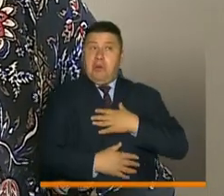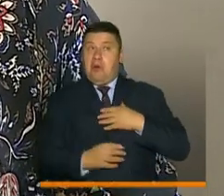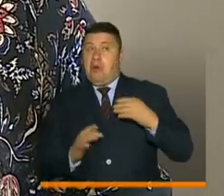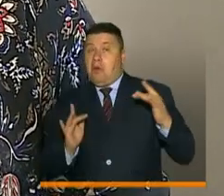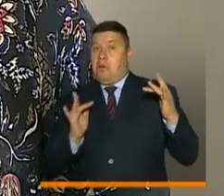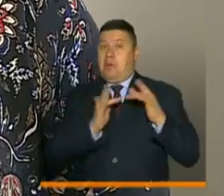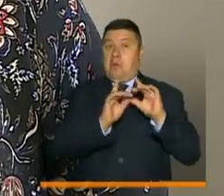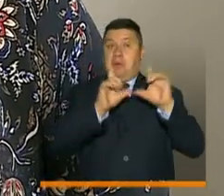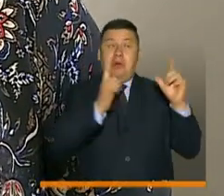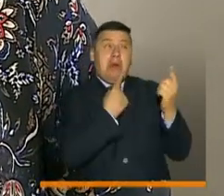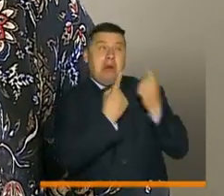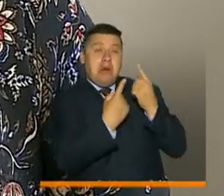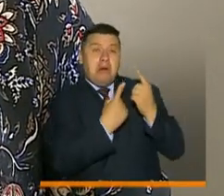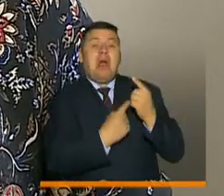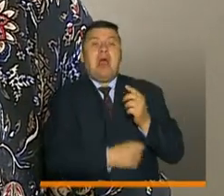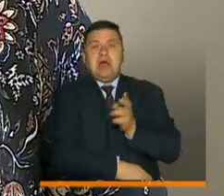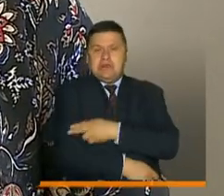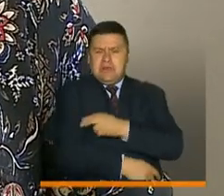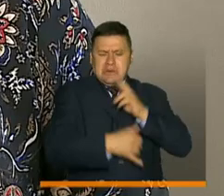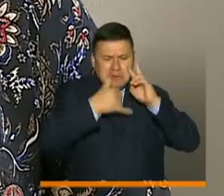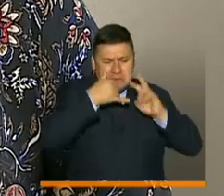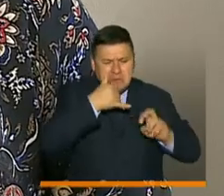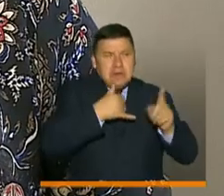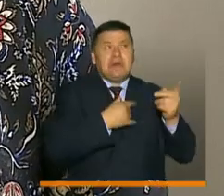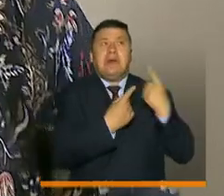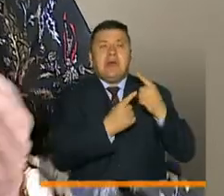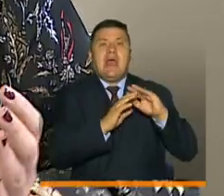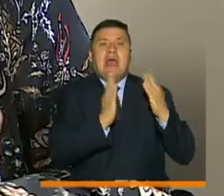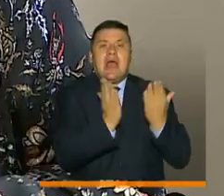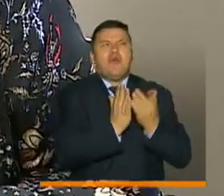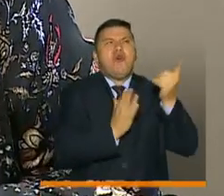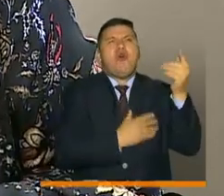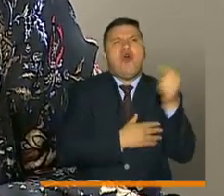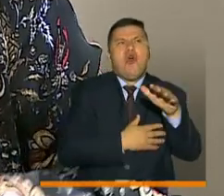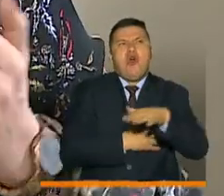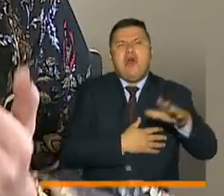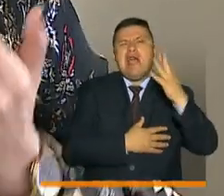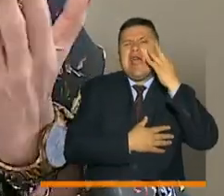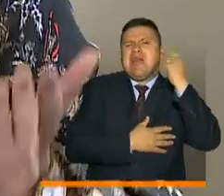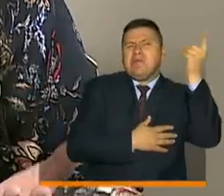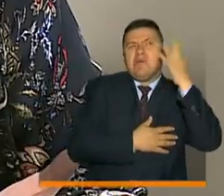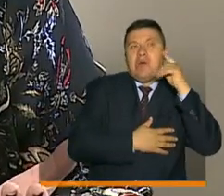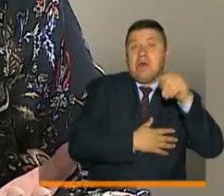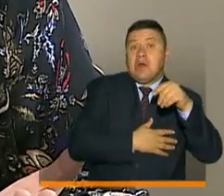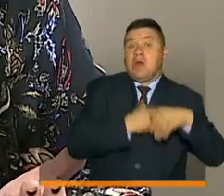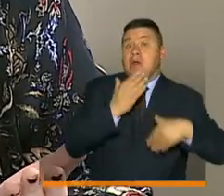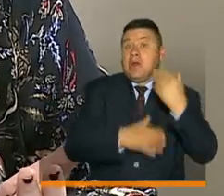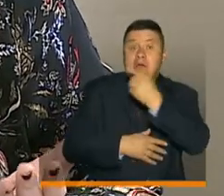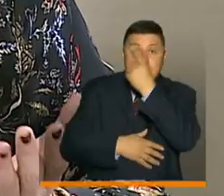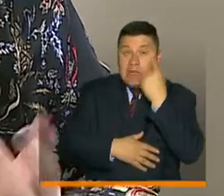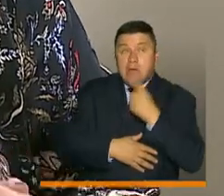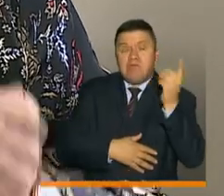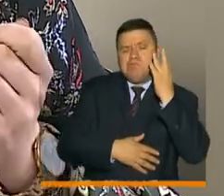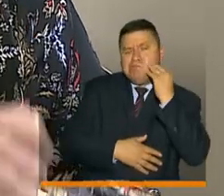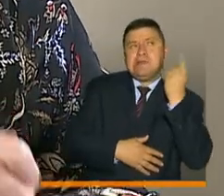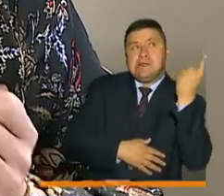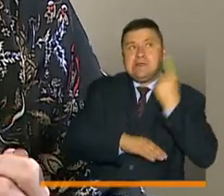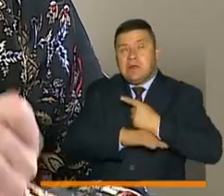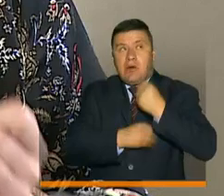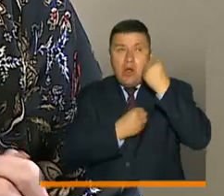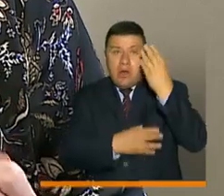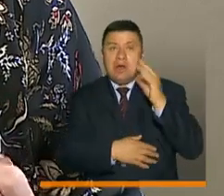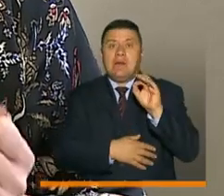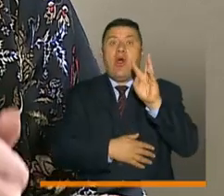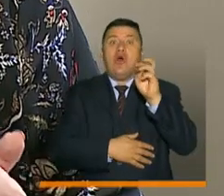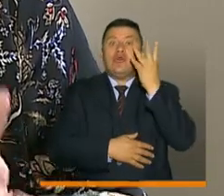conectarme. Instauramos un comité científico especialmente para educación, que lleva 2 sesiones, porque ya ahora a partir de septiembre tenemos que cada